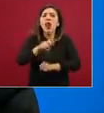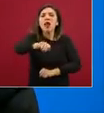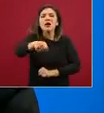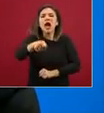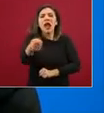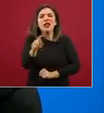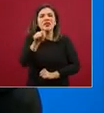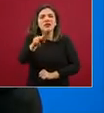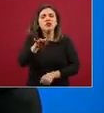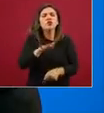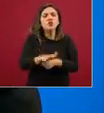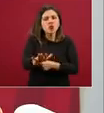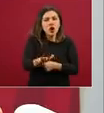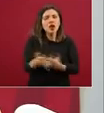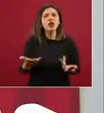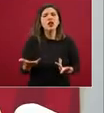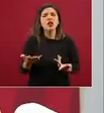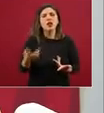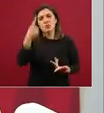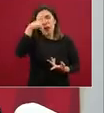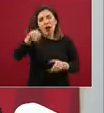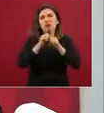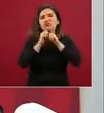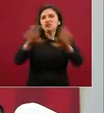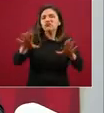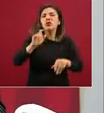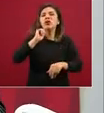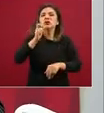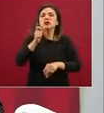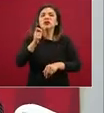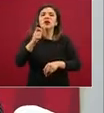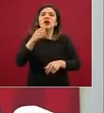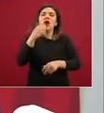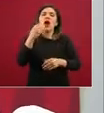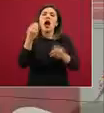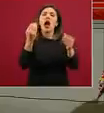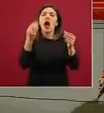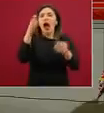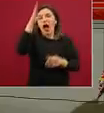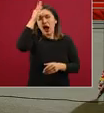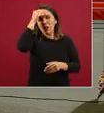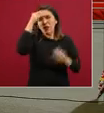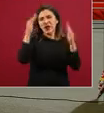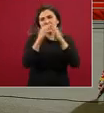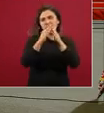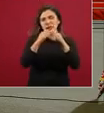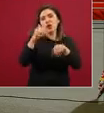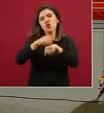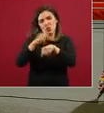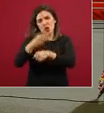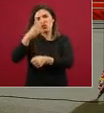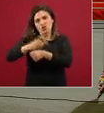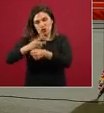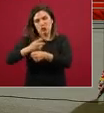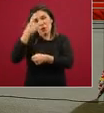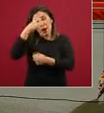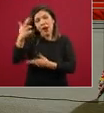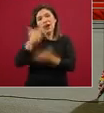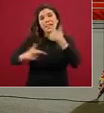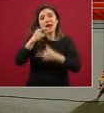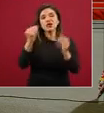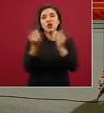de televisión en que se van a transmitir Aprende en Casa 2, Regresemos a